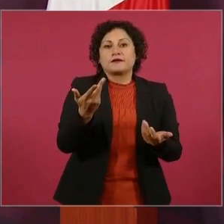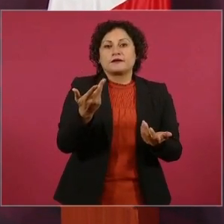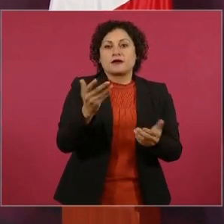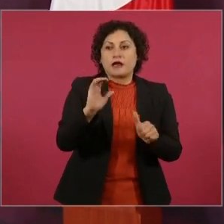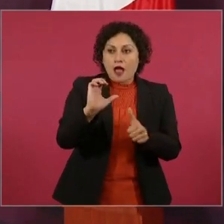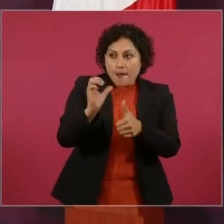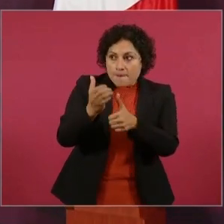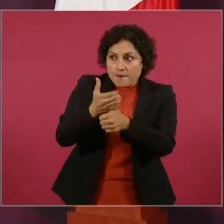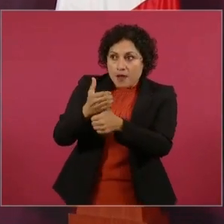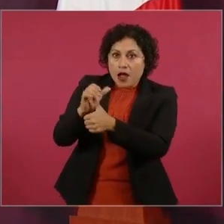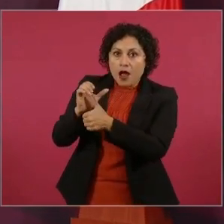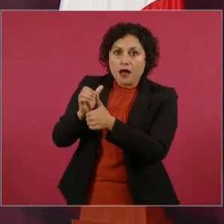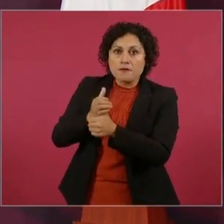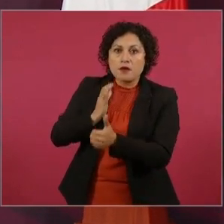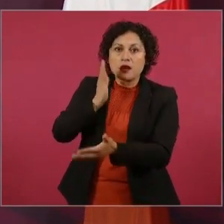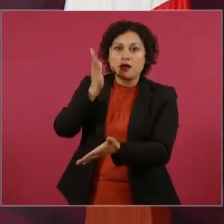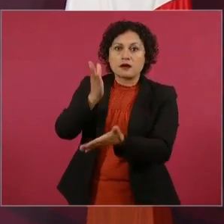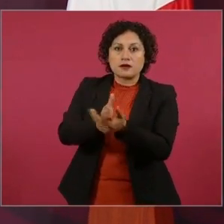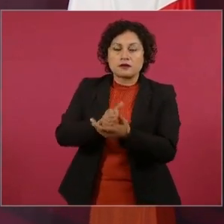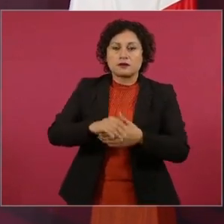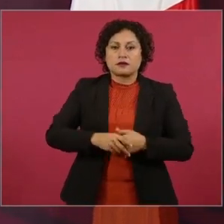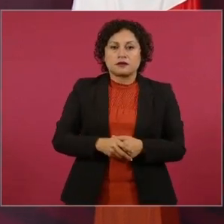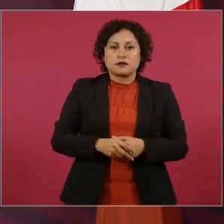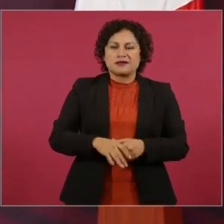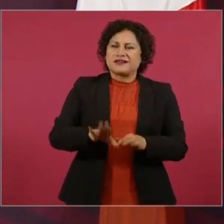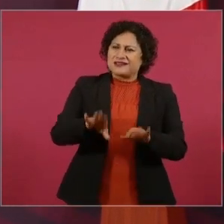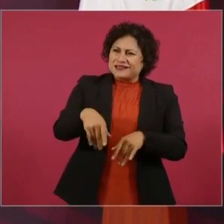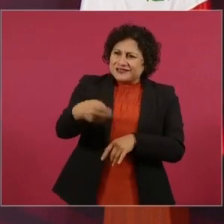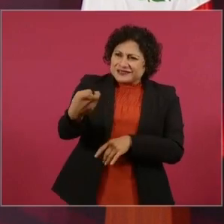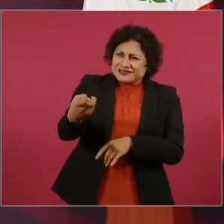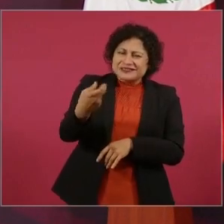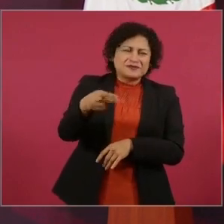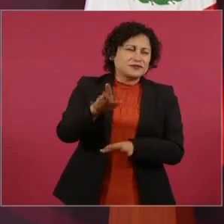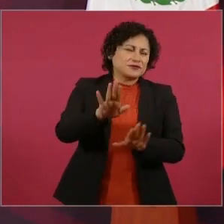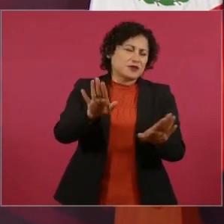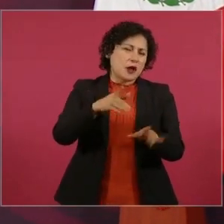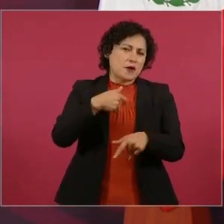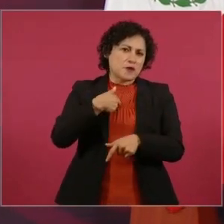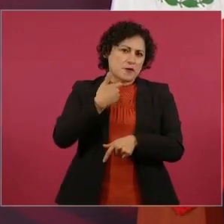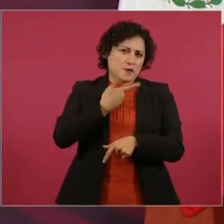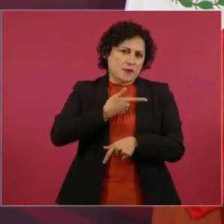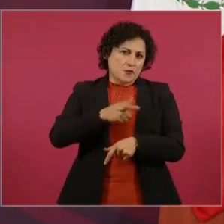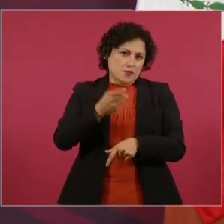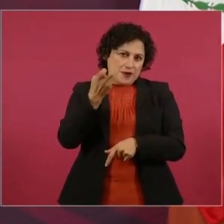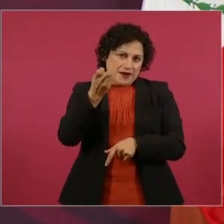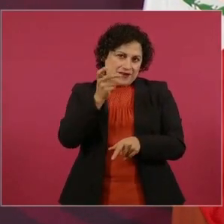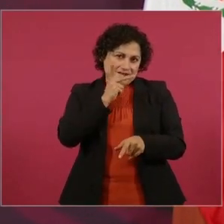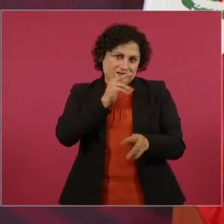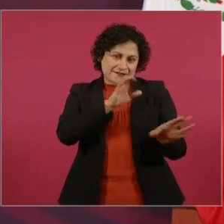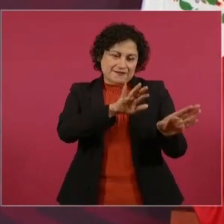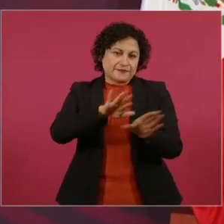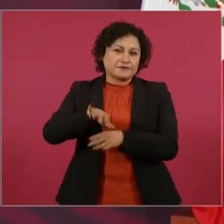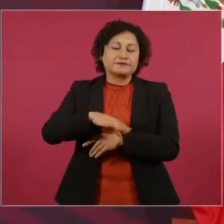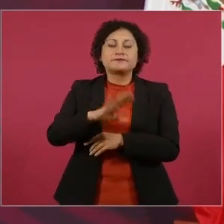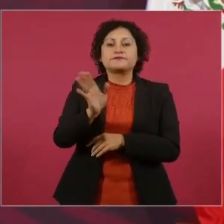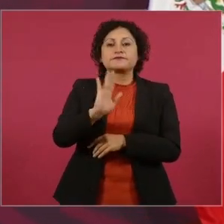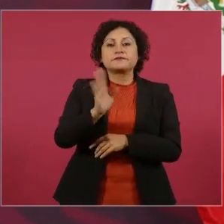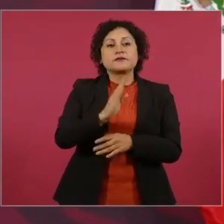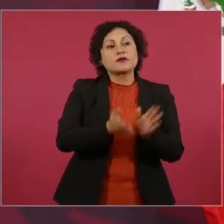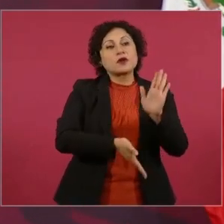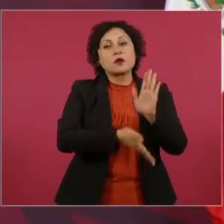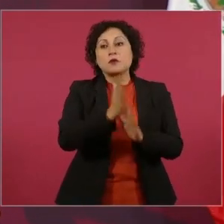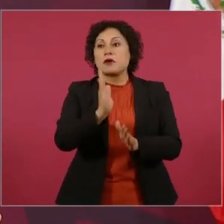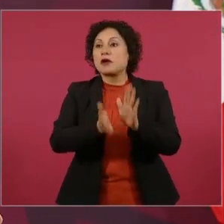No sí pero no me gusta decirlo mí eso este a los bares no y todo